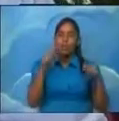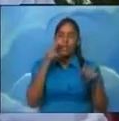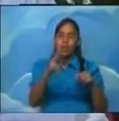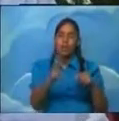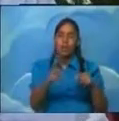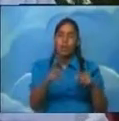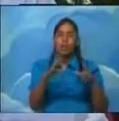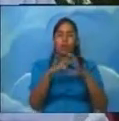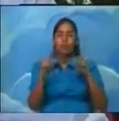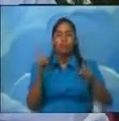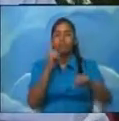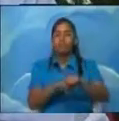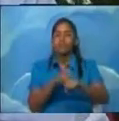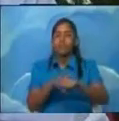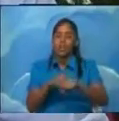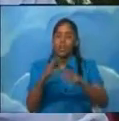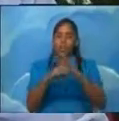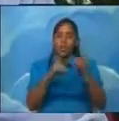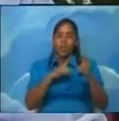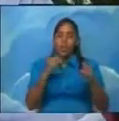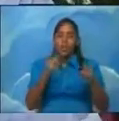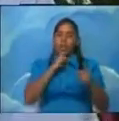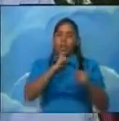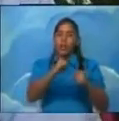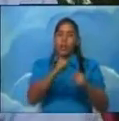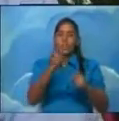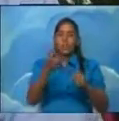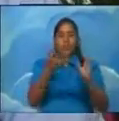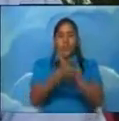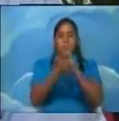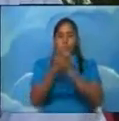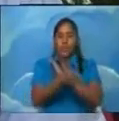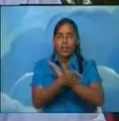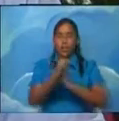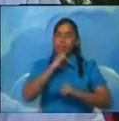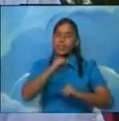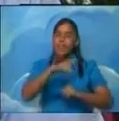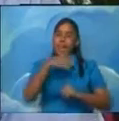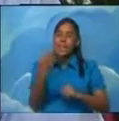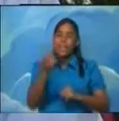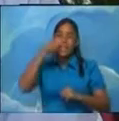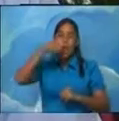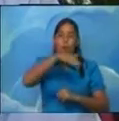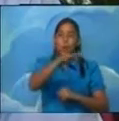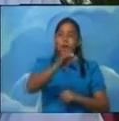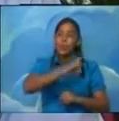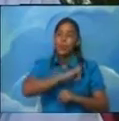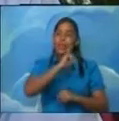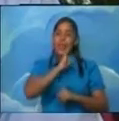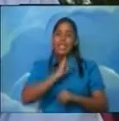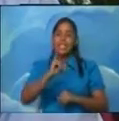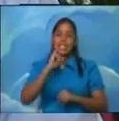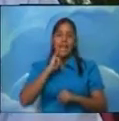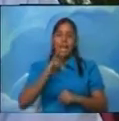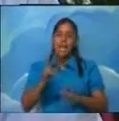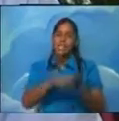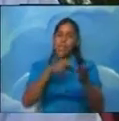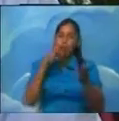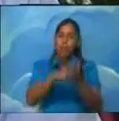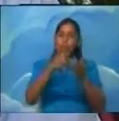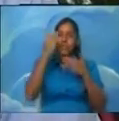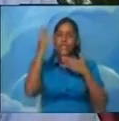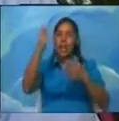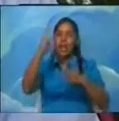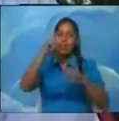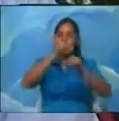la consecuencia que es acerca de que si el pueblo de Israel se postra ante